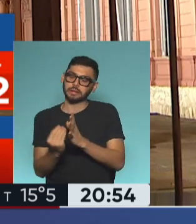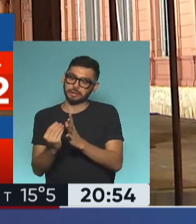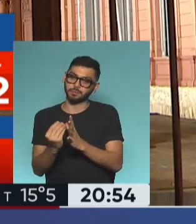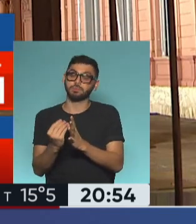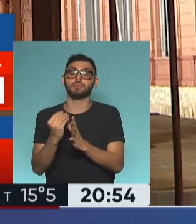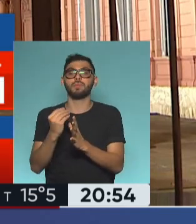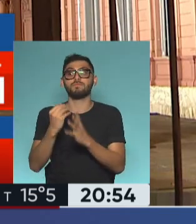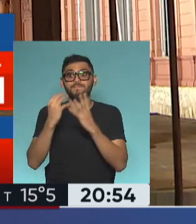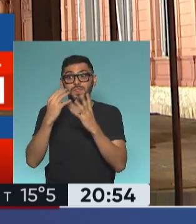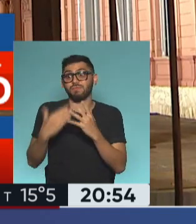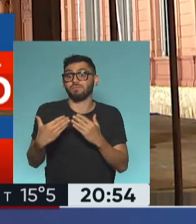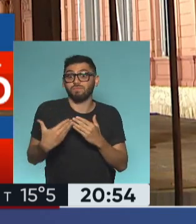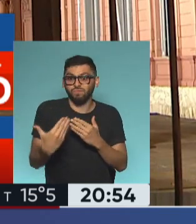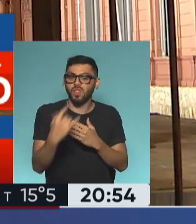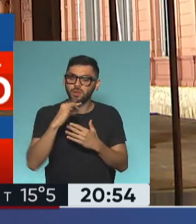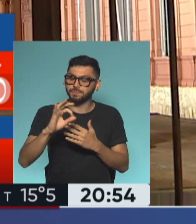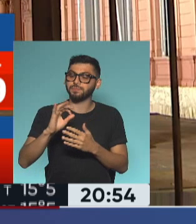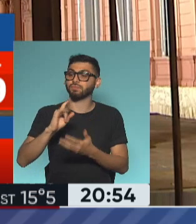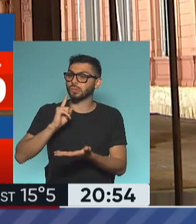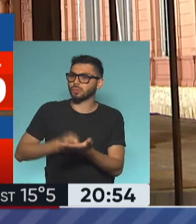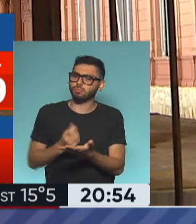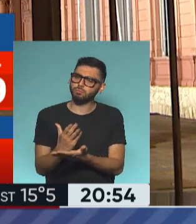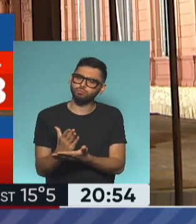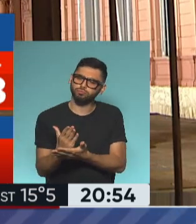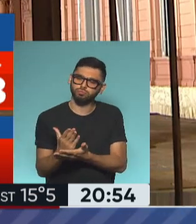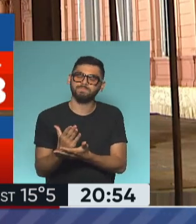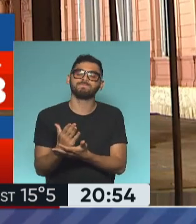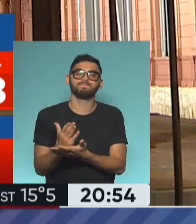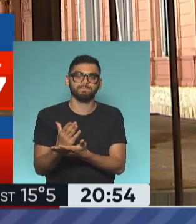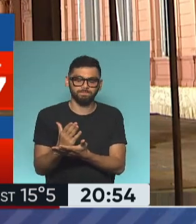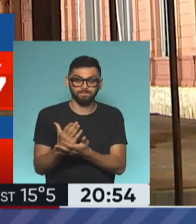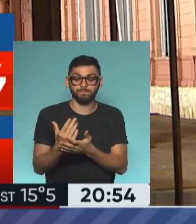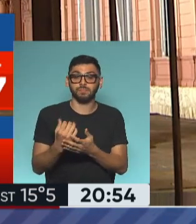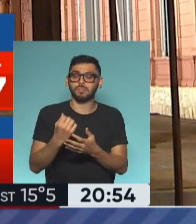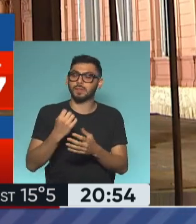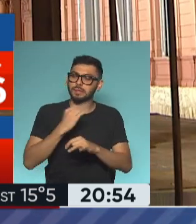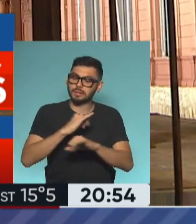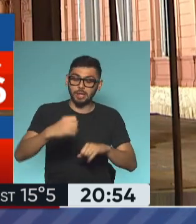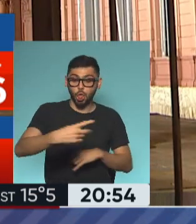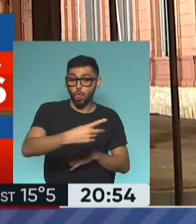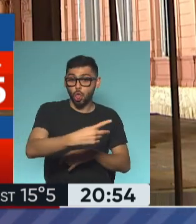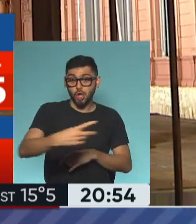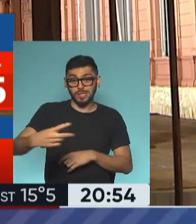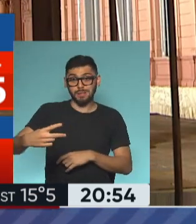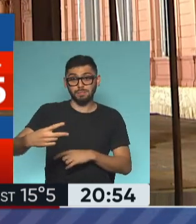más allá del endurecimiento de las medidas para esta semana, que las 2 semanas siguientes, donde va a